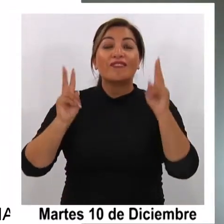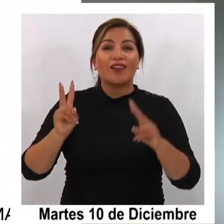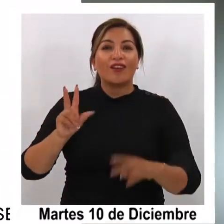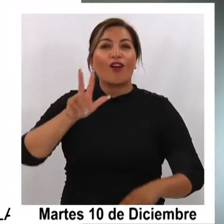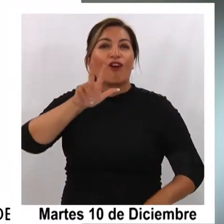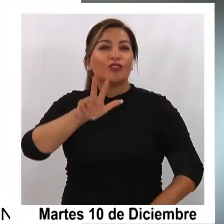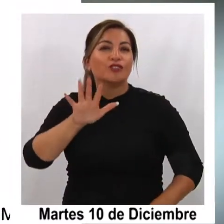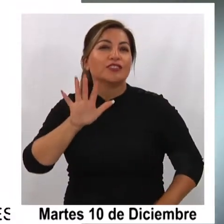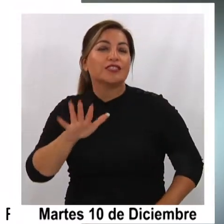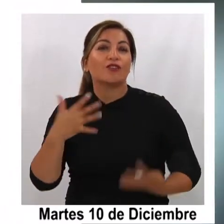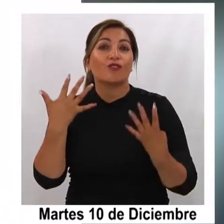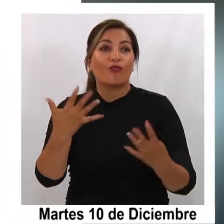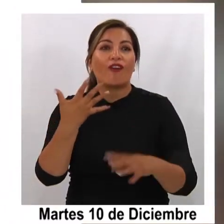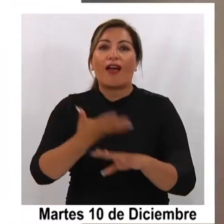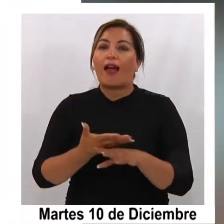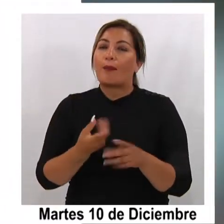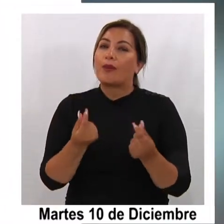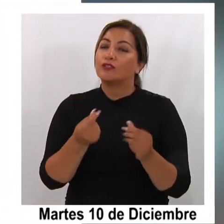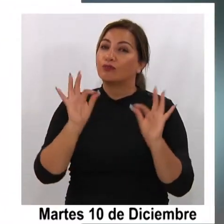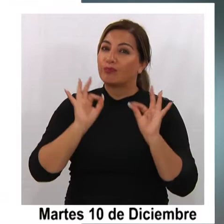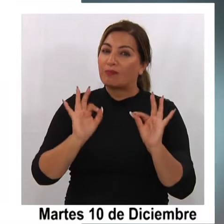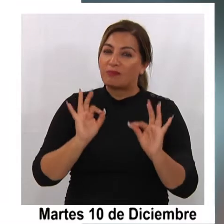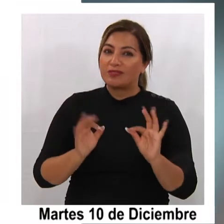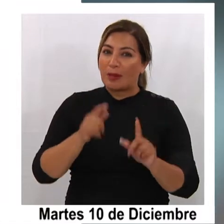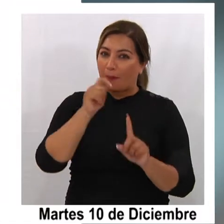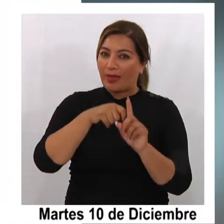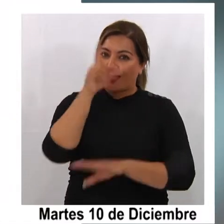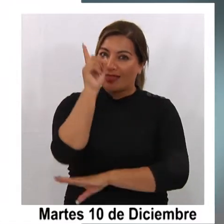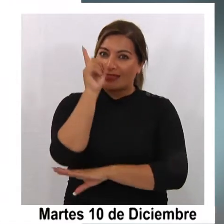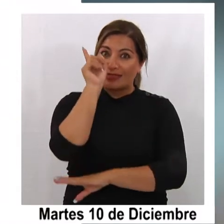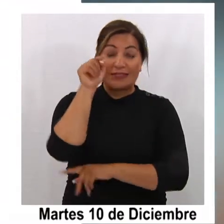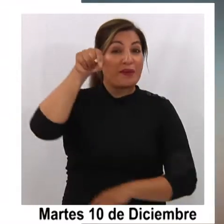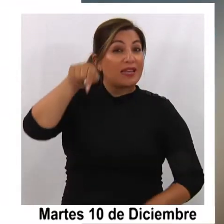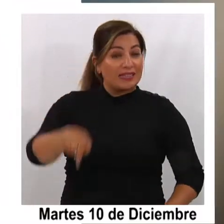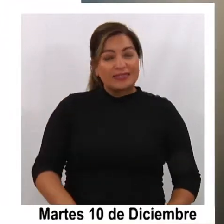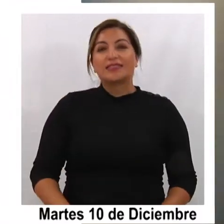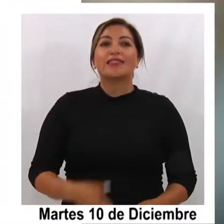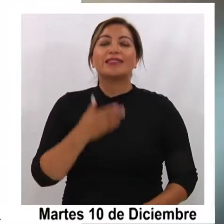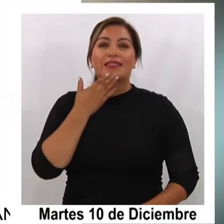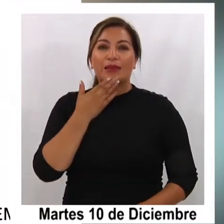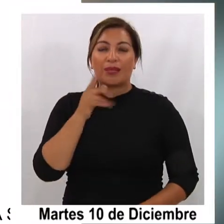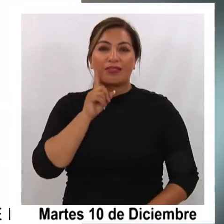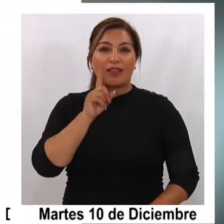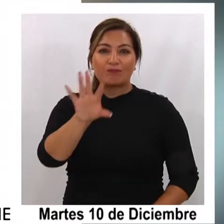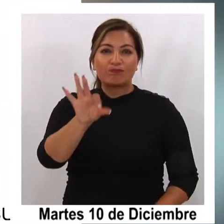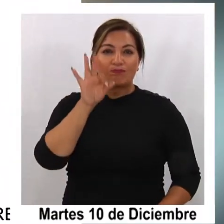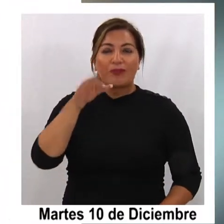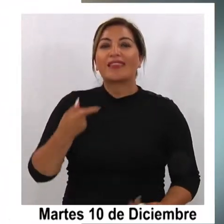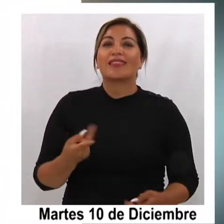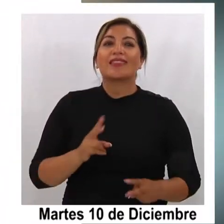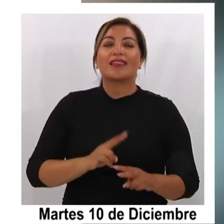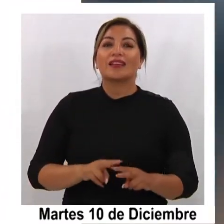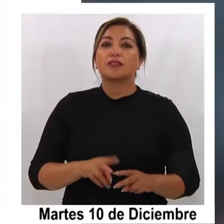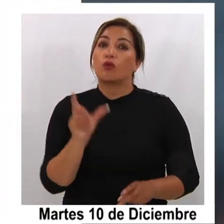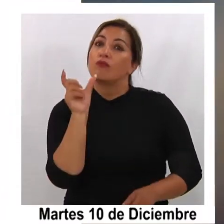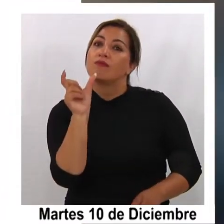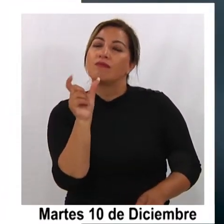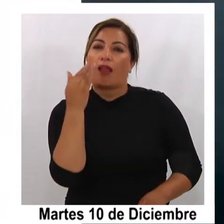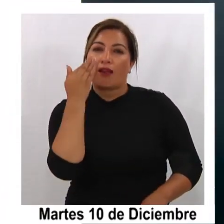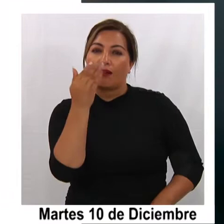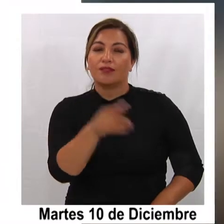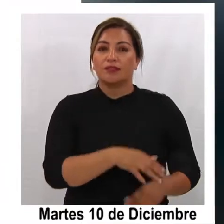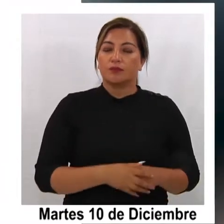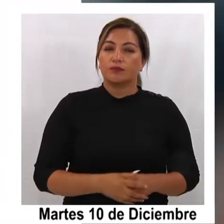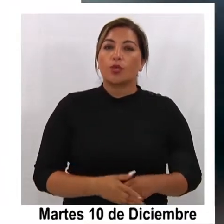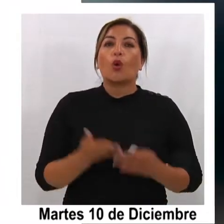hay un local en Espacio Vivar 859 donde tienen promociones especiales por el mes de diciembre y hasta tiene la